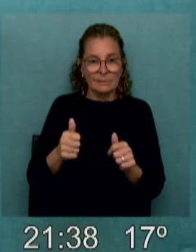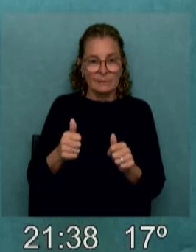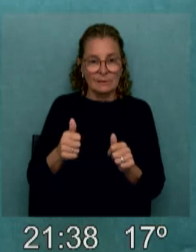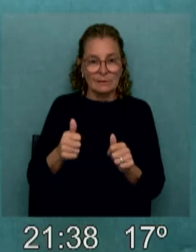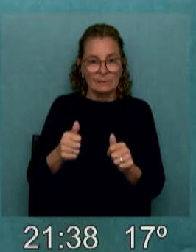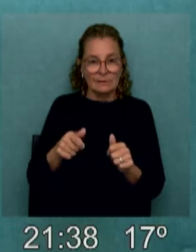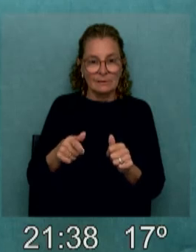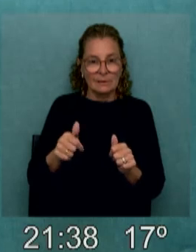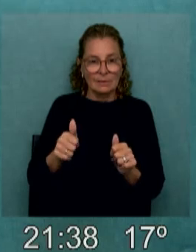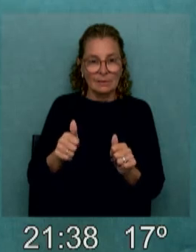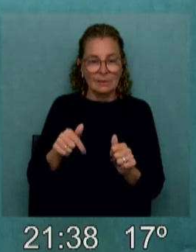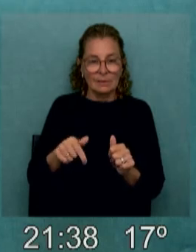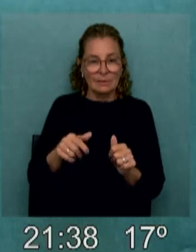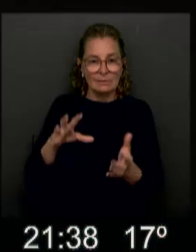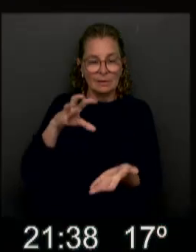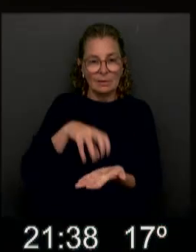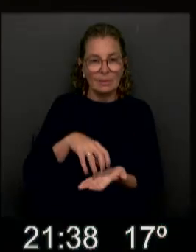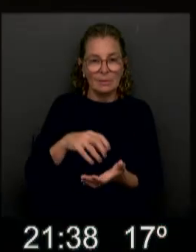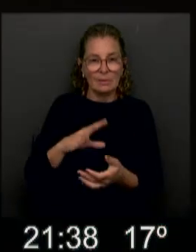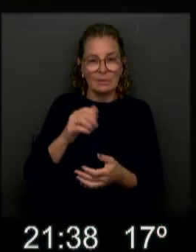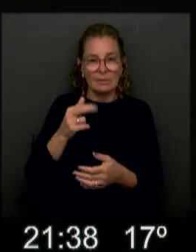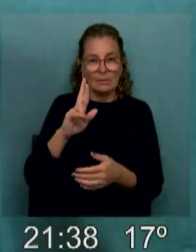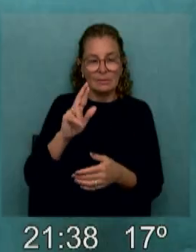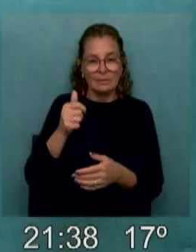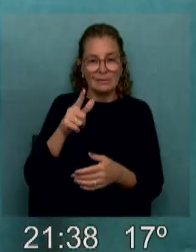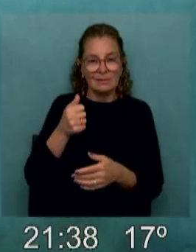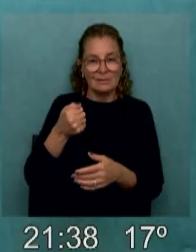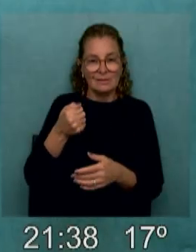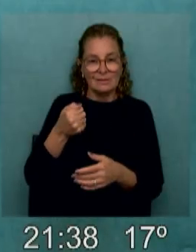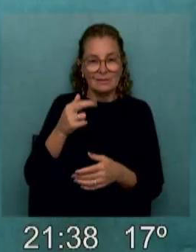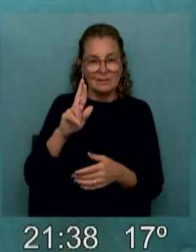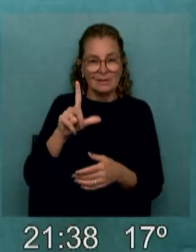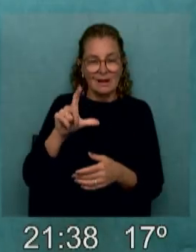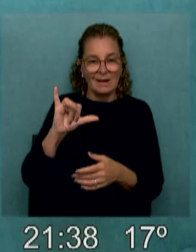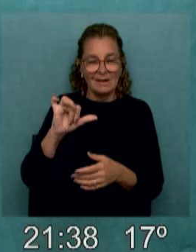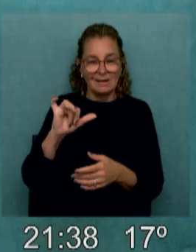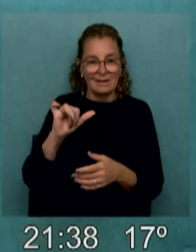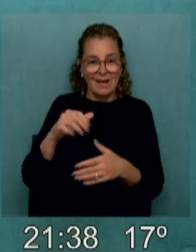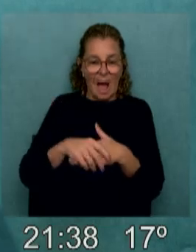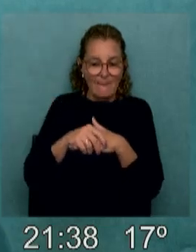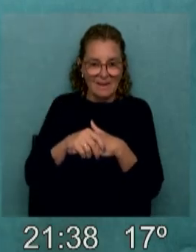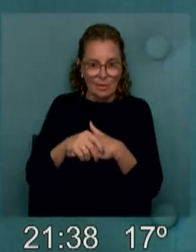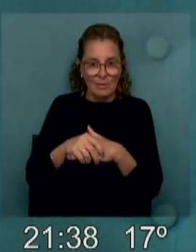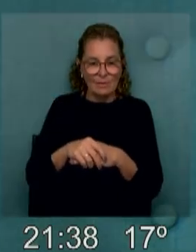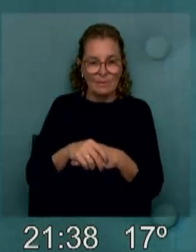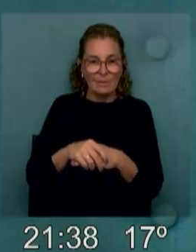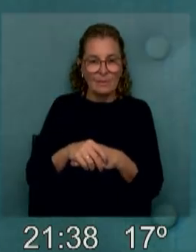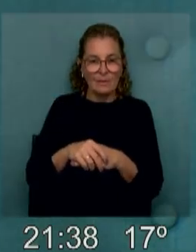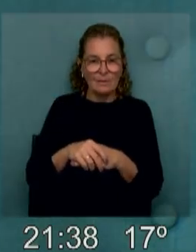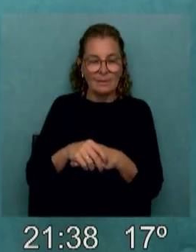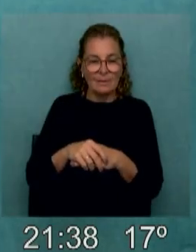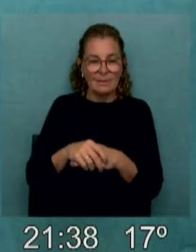jugador ahí. Tremendo. En este lugar. Charlie Cerveto. Charlie Cerveto es nuestro queridísimo amigo. Siempre